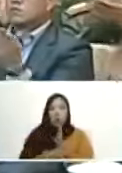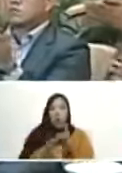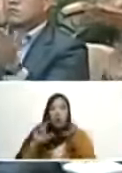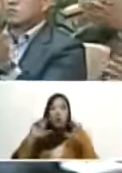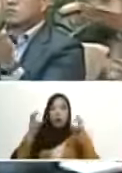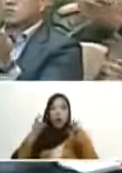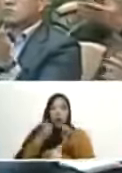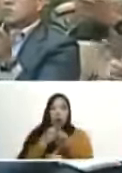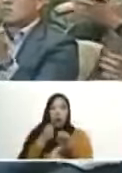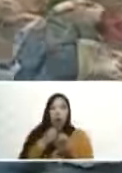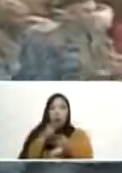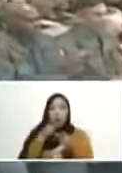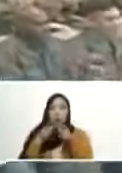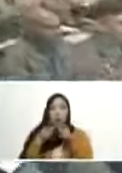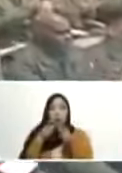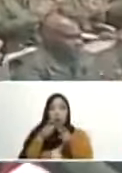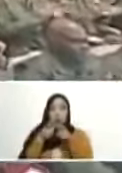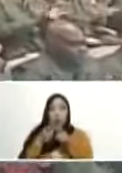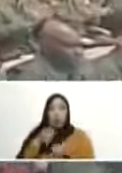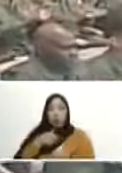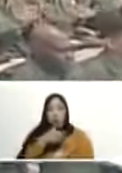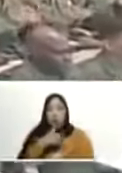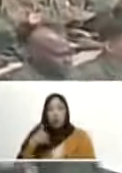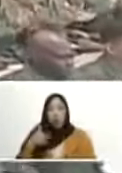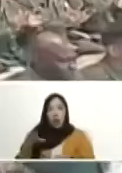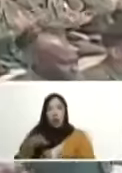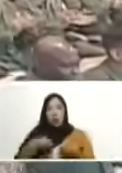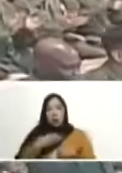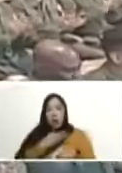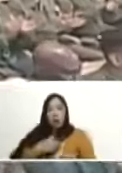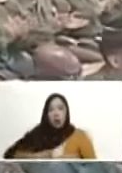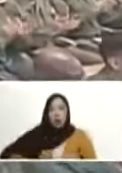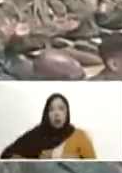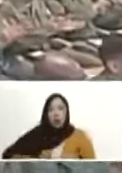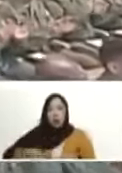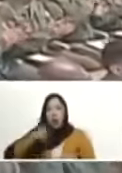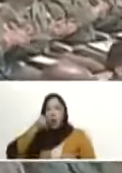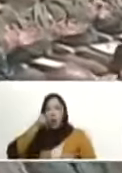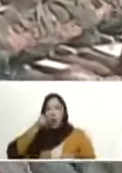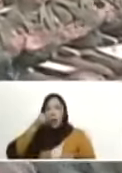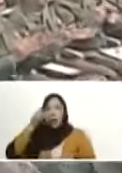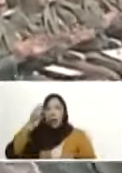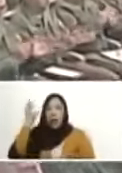Guayana Esequiba. Yo quisiera que el presidente Jorge Rodríguez,